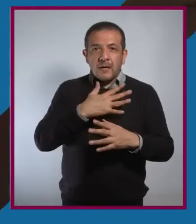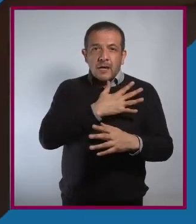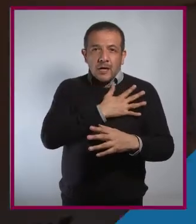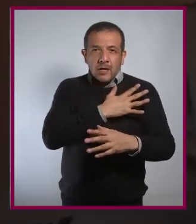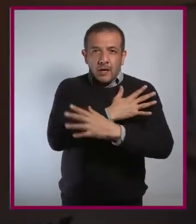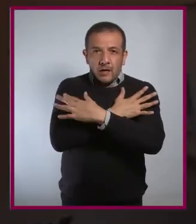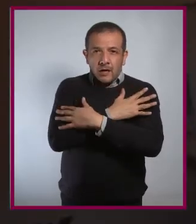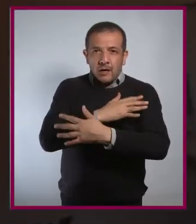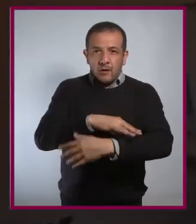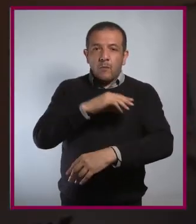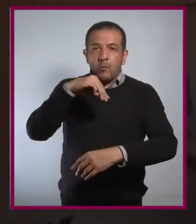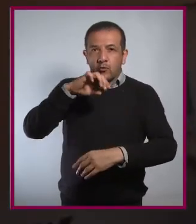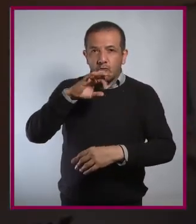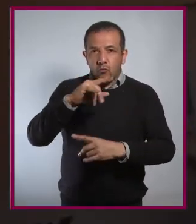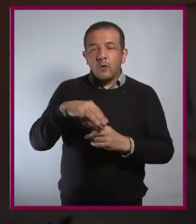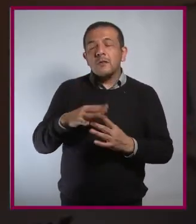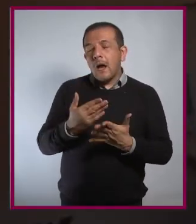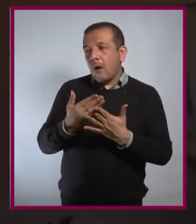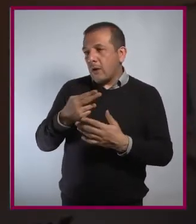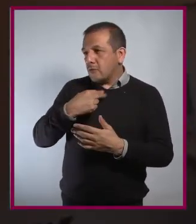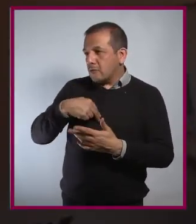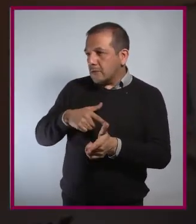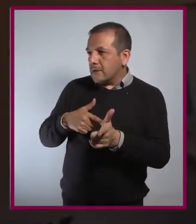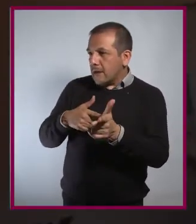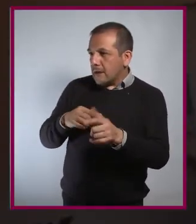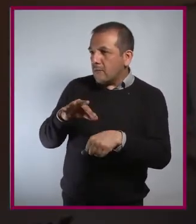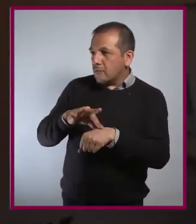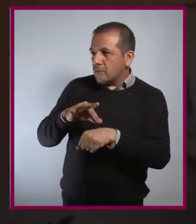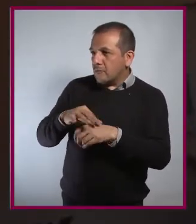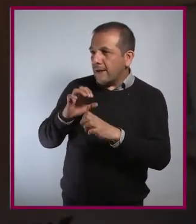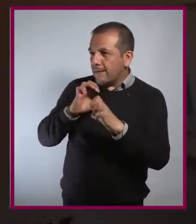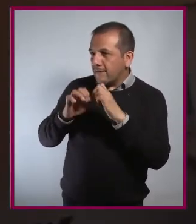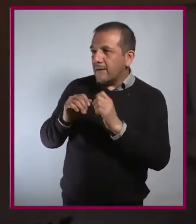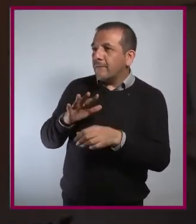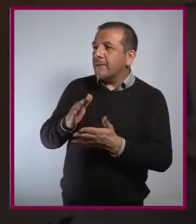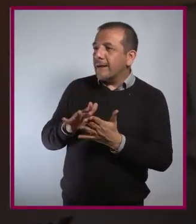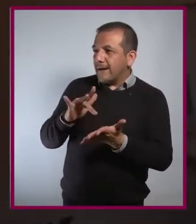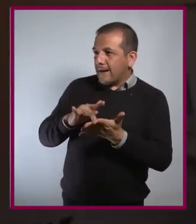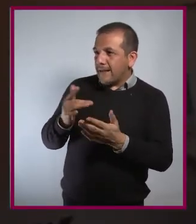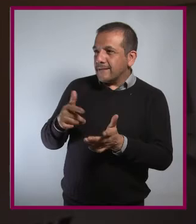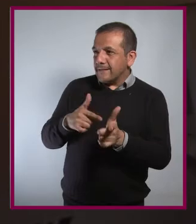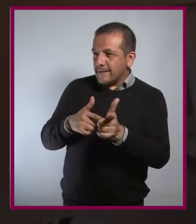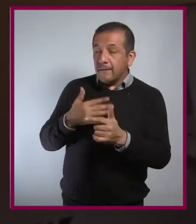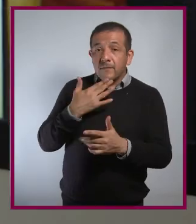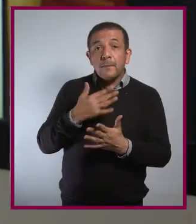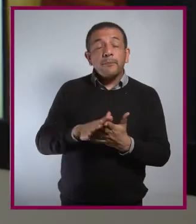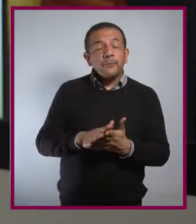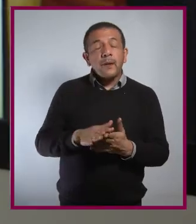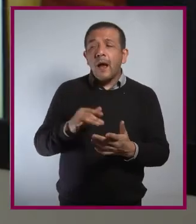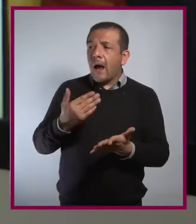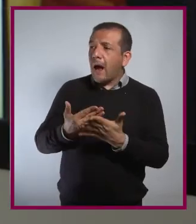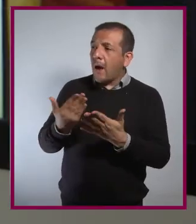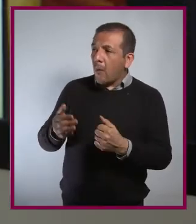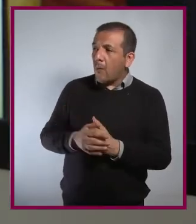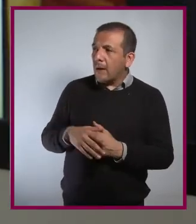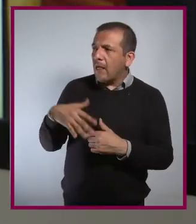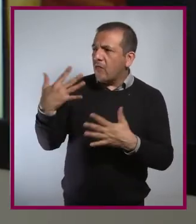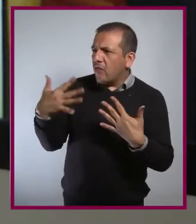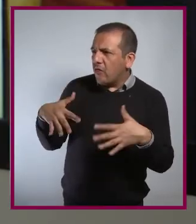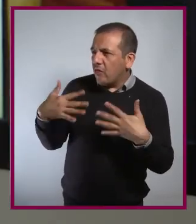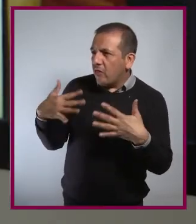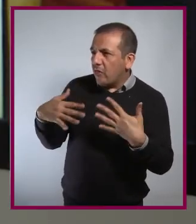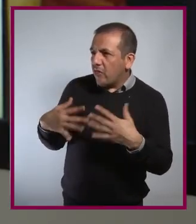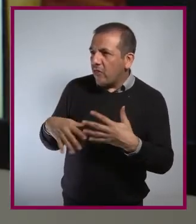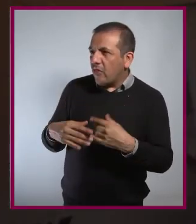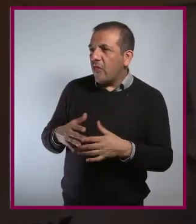seguir aprendiendo del dolor, continuamos con la doctora Argelia Lara Solares. Doctora, muchas gracias por seguir con nosotros. Encantada. Doctora, hablemos de uno de los